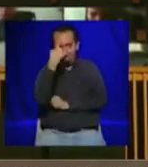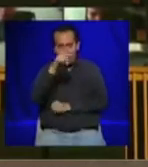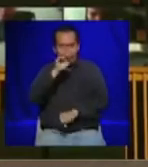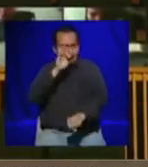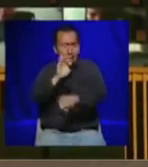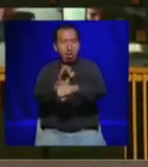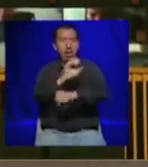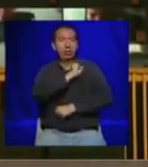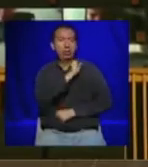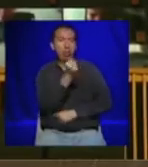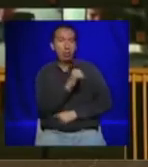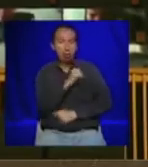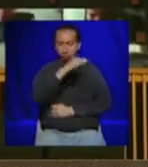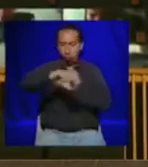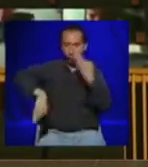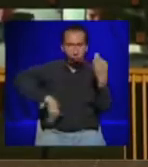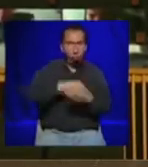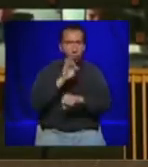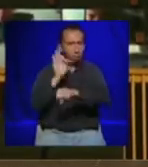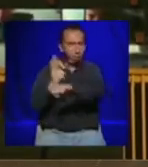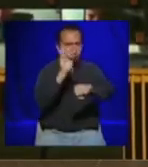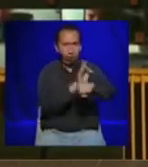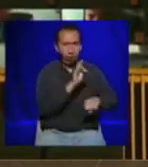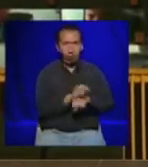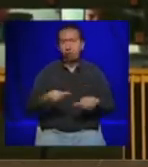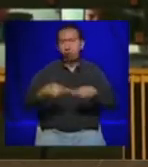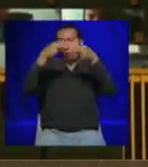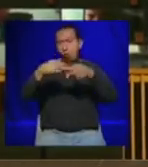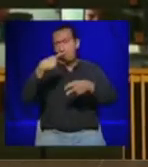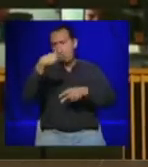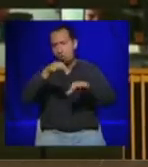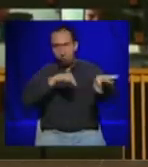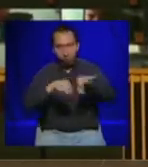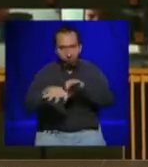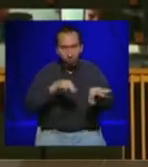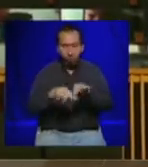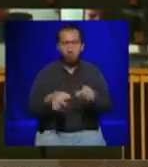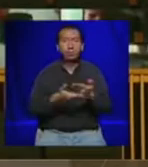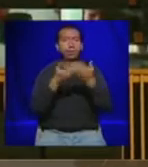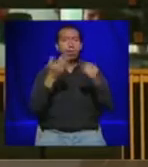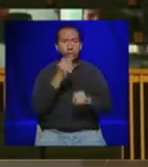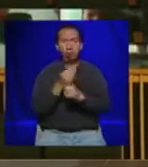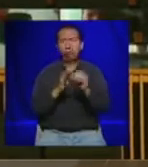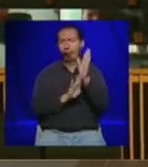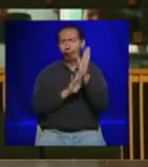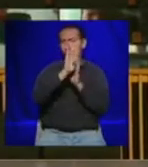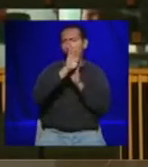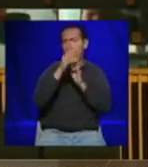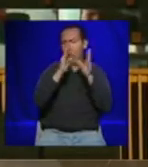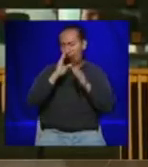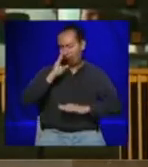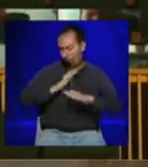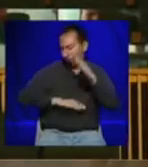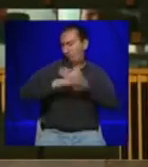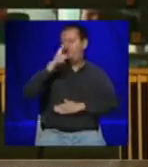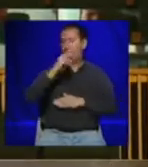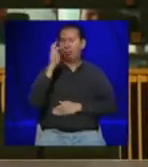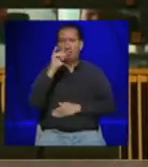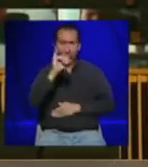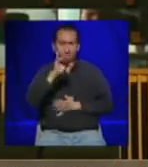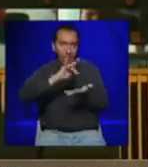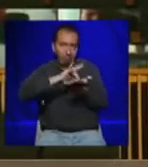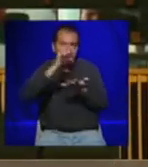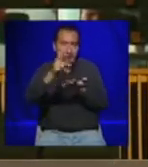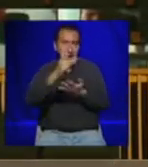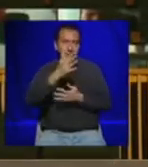de las familias y proteger los empleos. Y sí, hemos salido adelante. Lo hemos logrado gracias